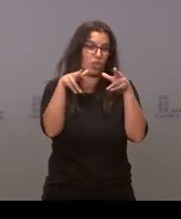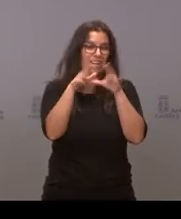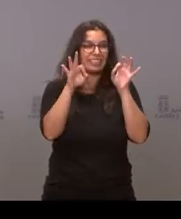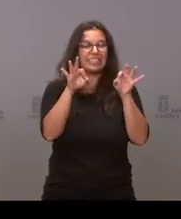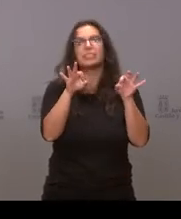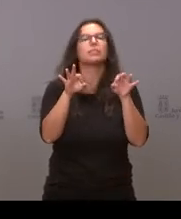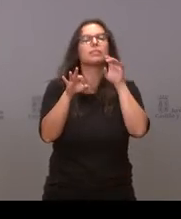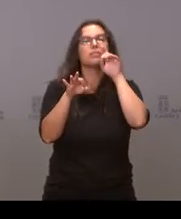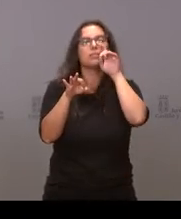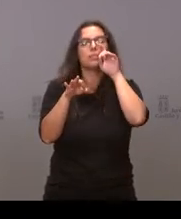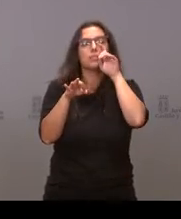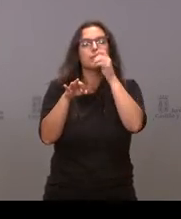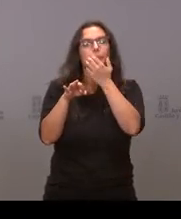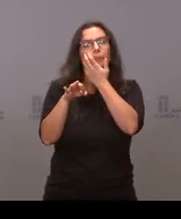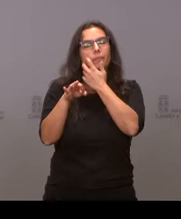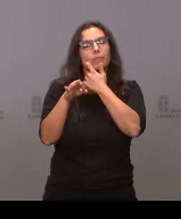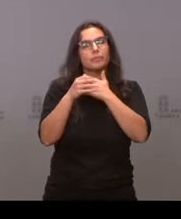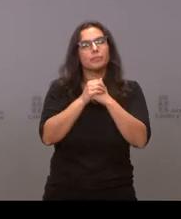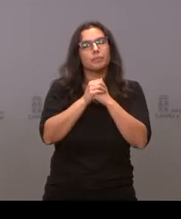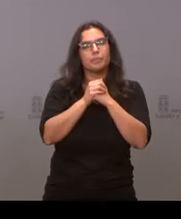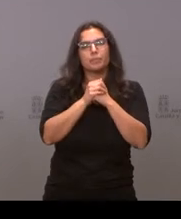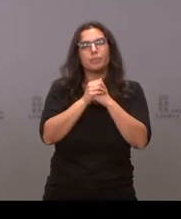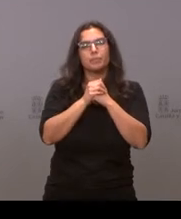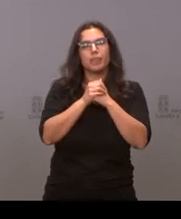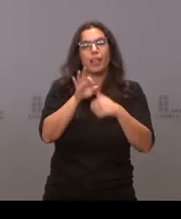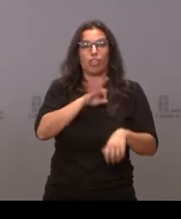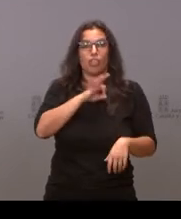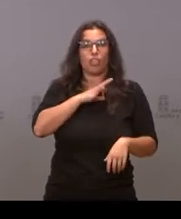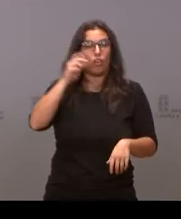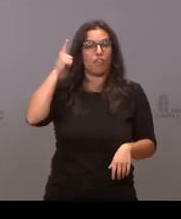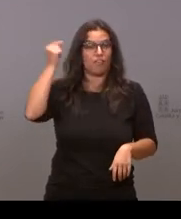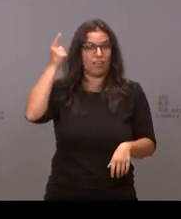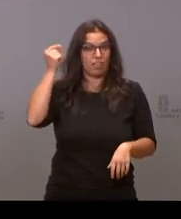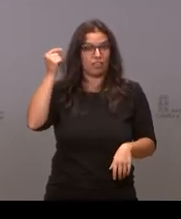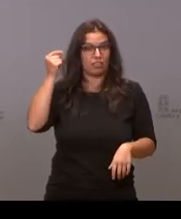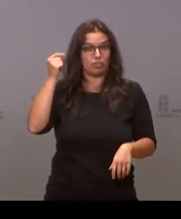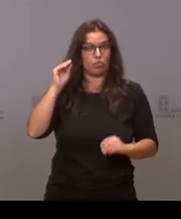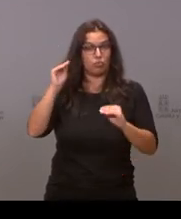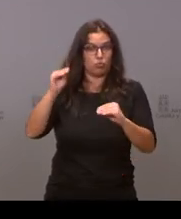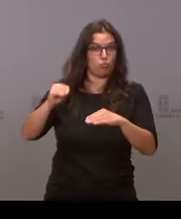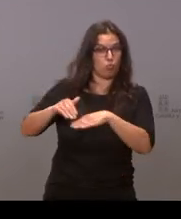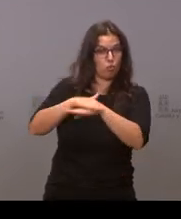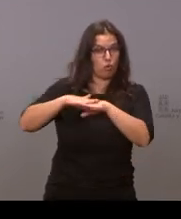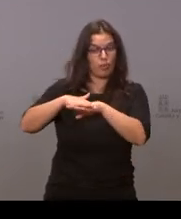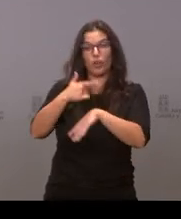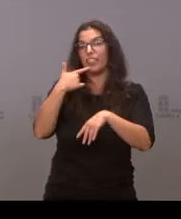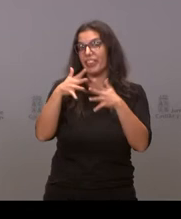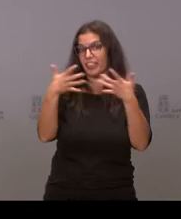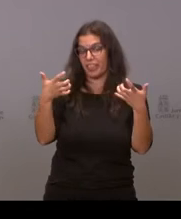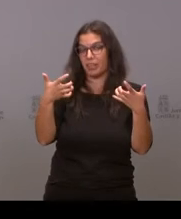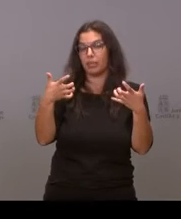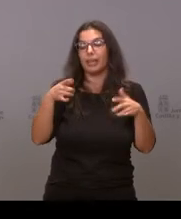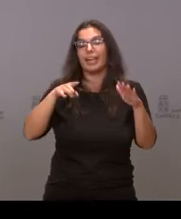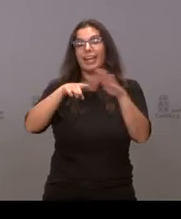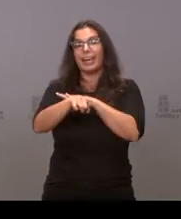su don francisco y gea arisqueta de su gobierno que dice el gerente de